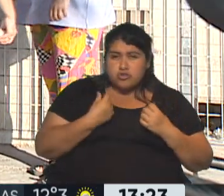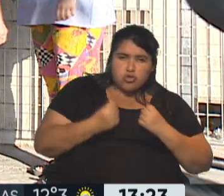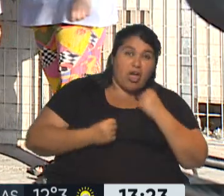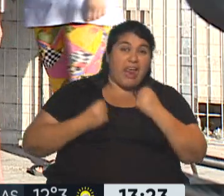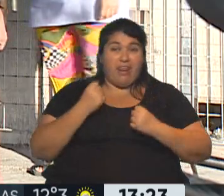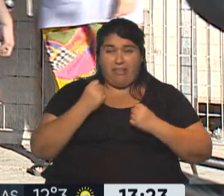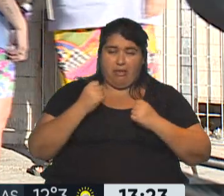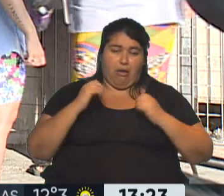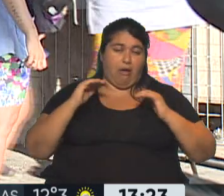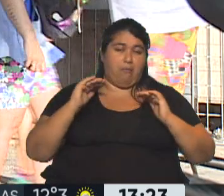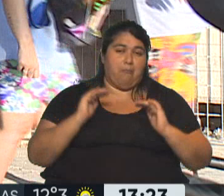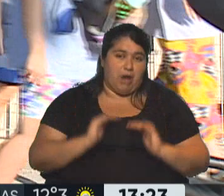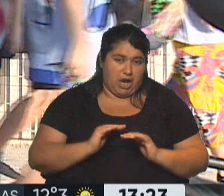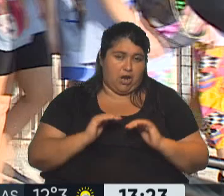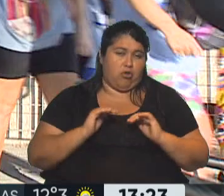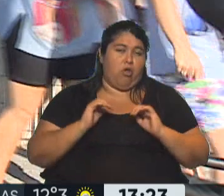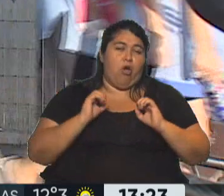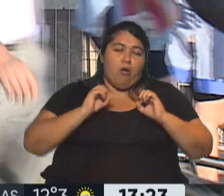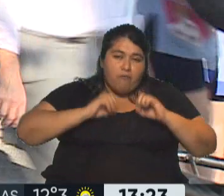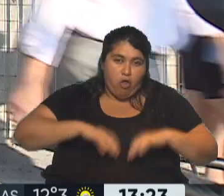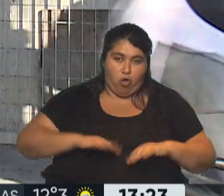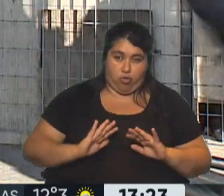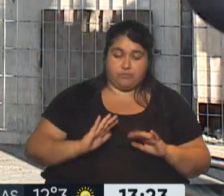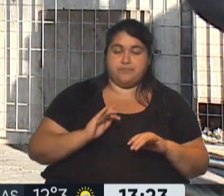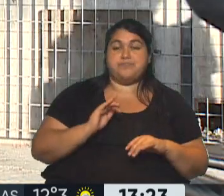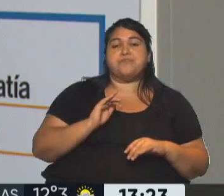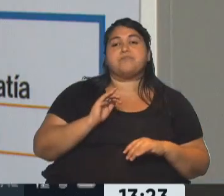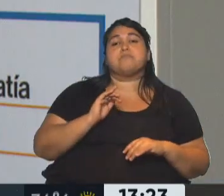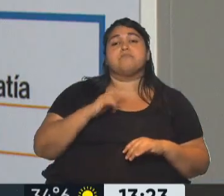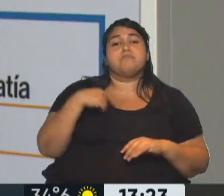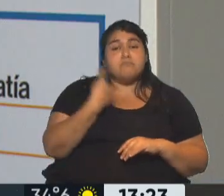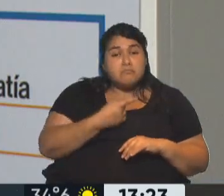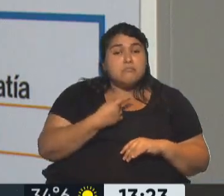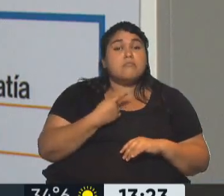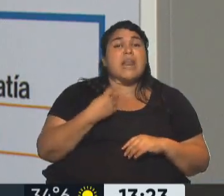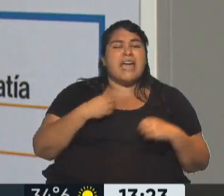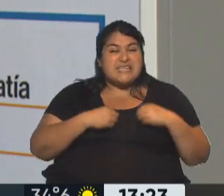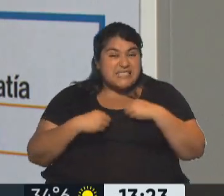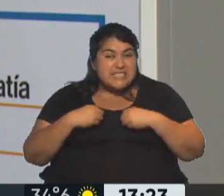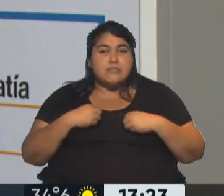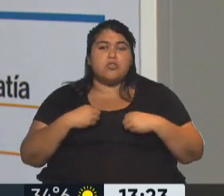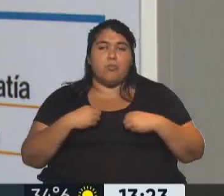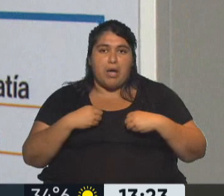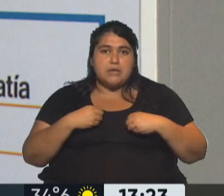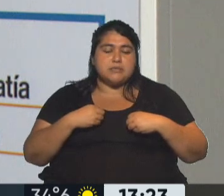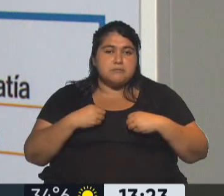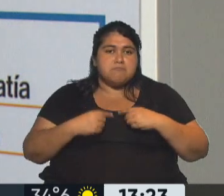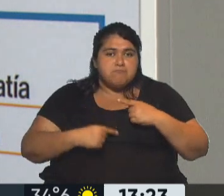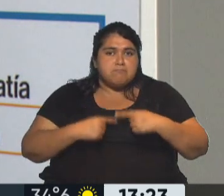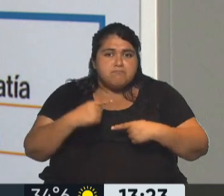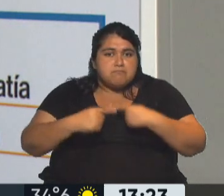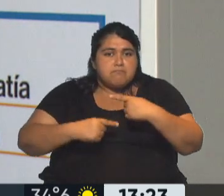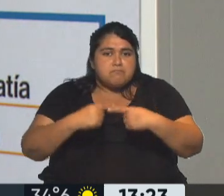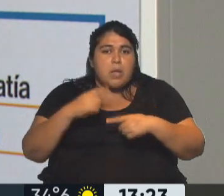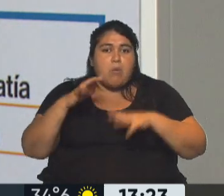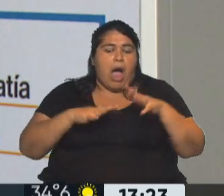en temperaturas menos cálidas. Hasta sufrir todos síntomas que son progresivos, hasta un grado extremo que es el